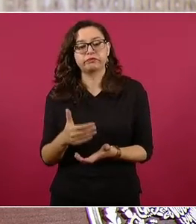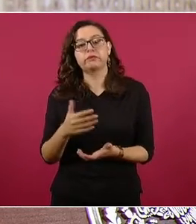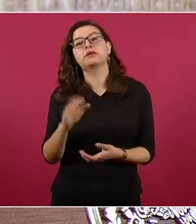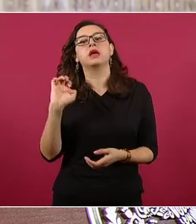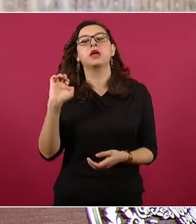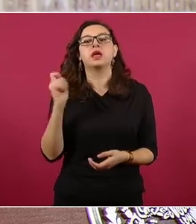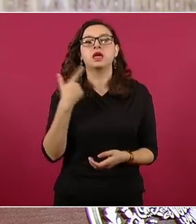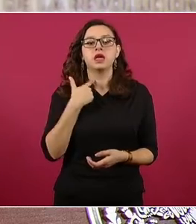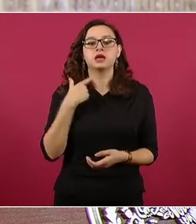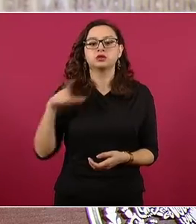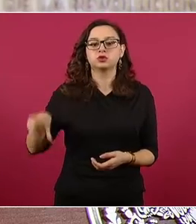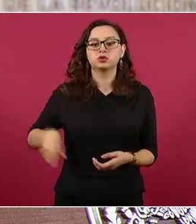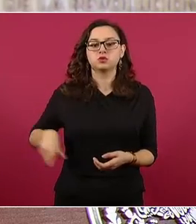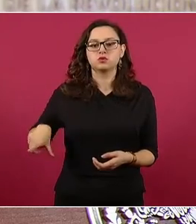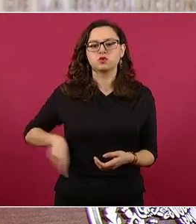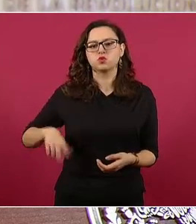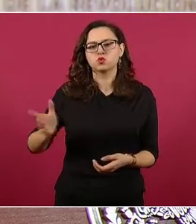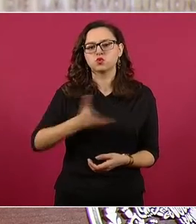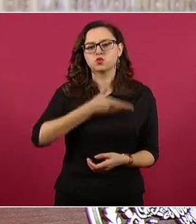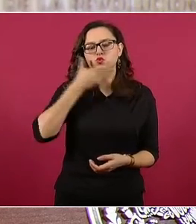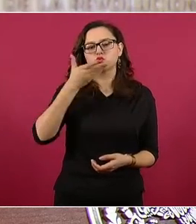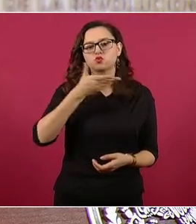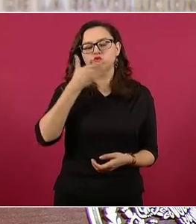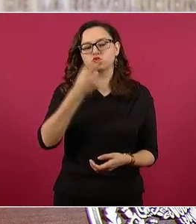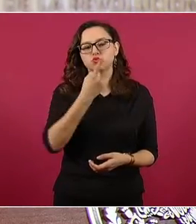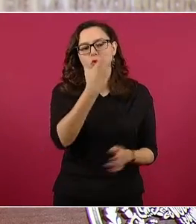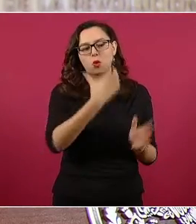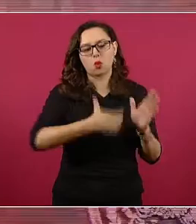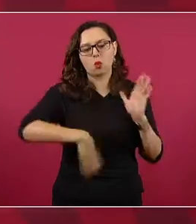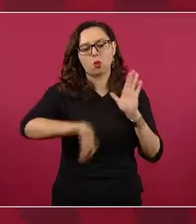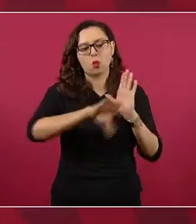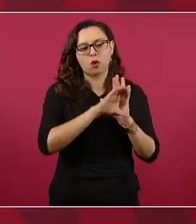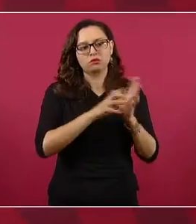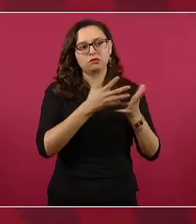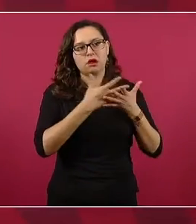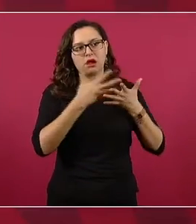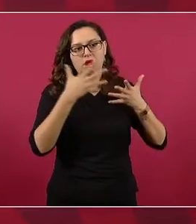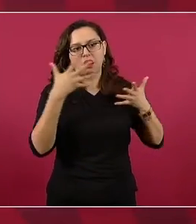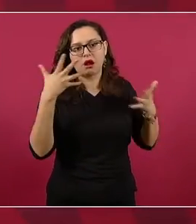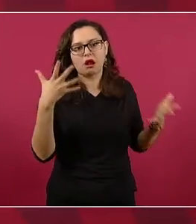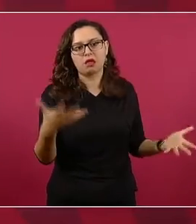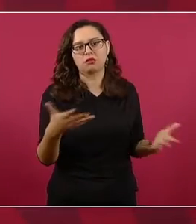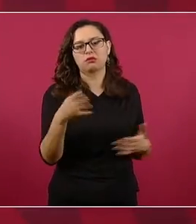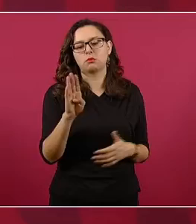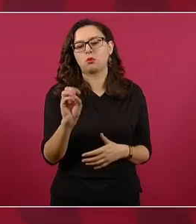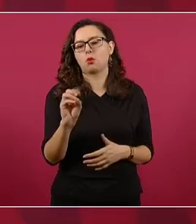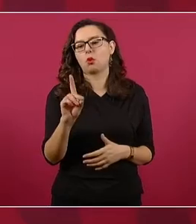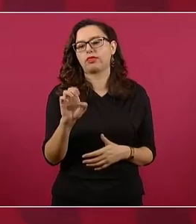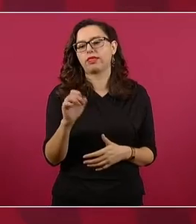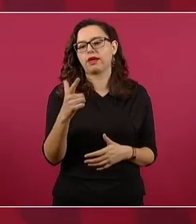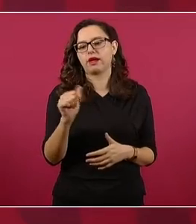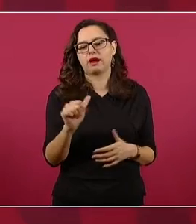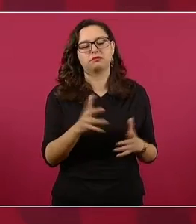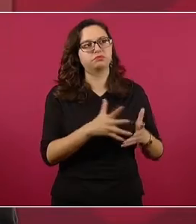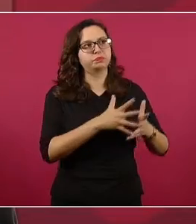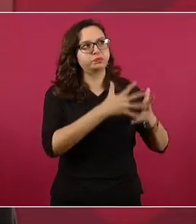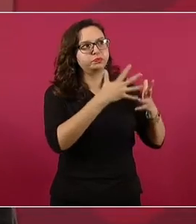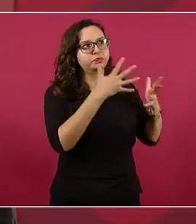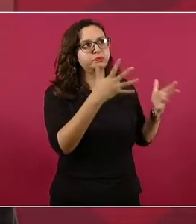bienes decomisados. Se alquilaban muchas bodegas, se